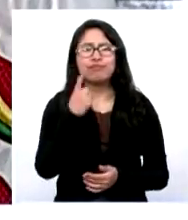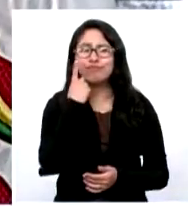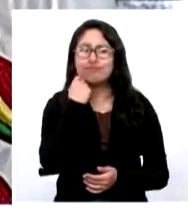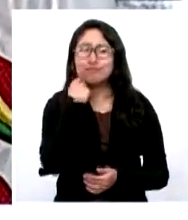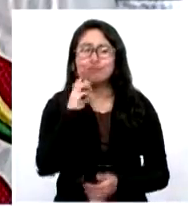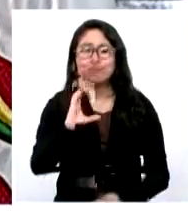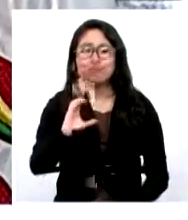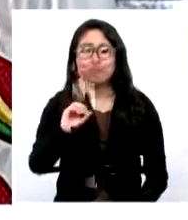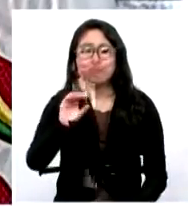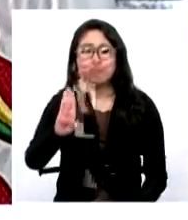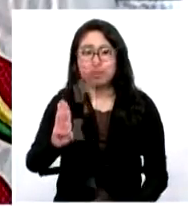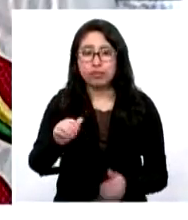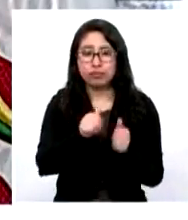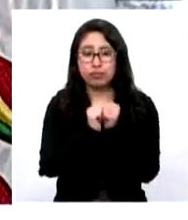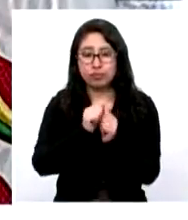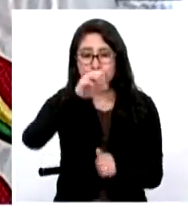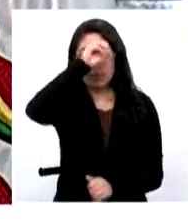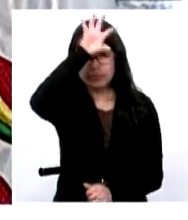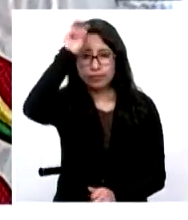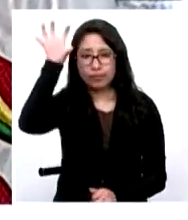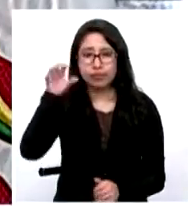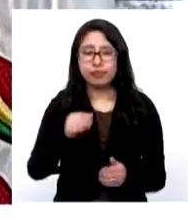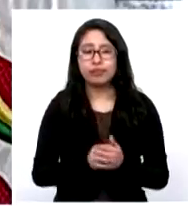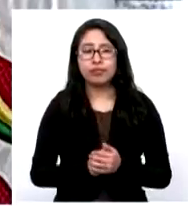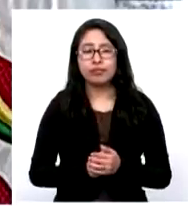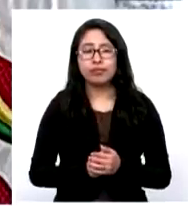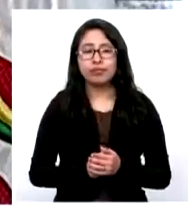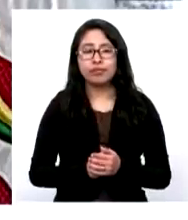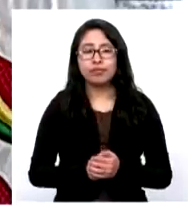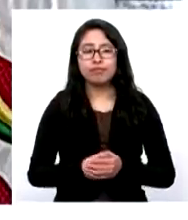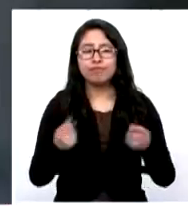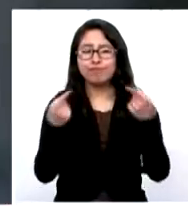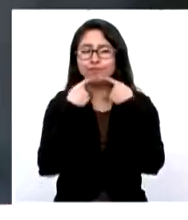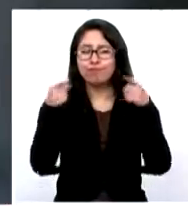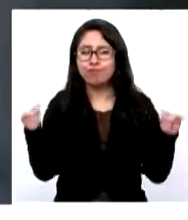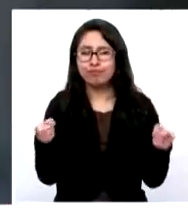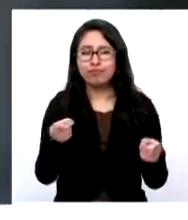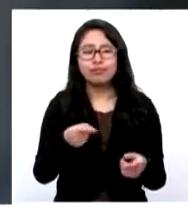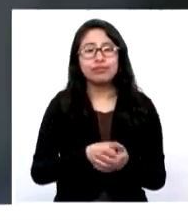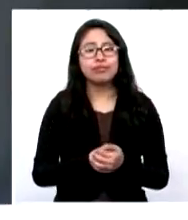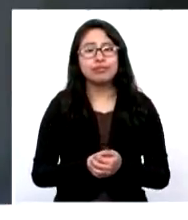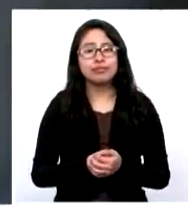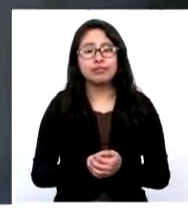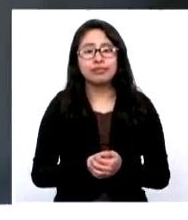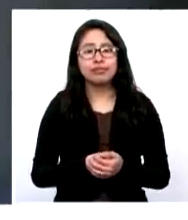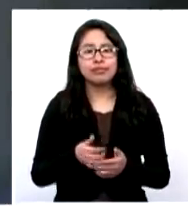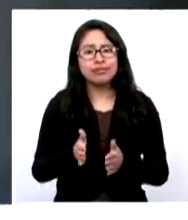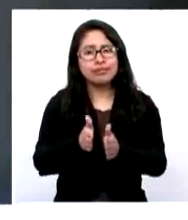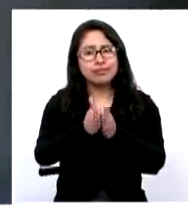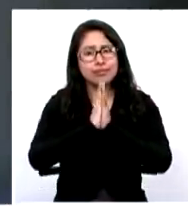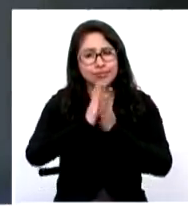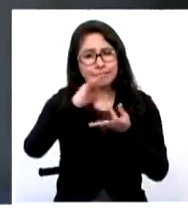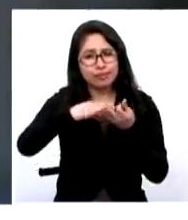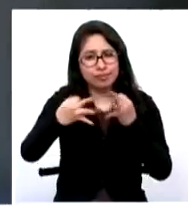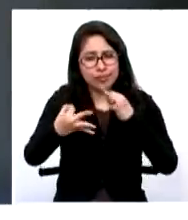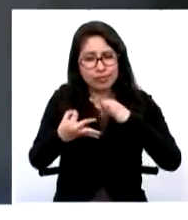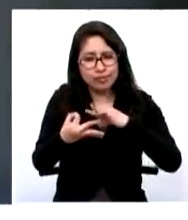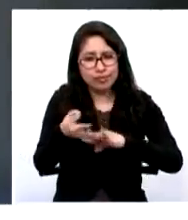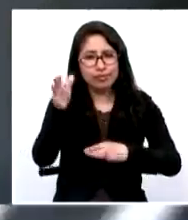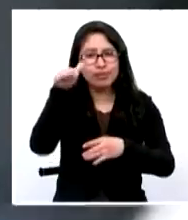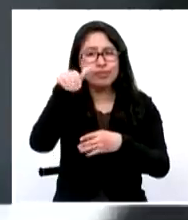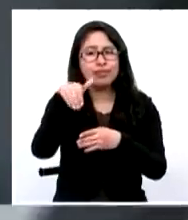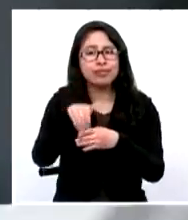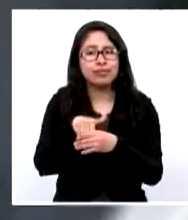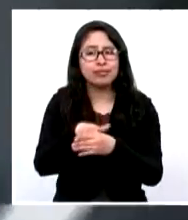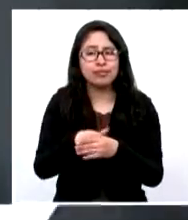la COP y los mineros respecto a los bloqueos han dado un pronunciamiento y han dicho que están pidiendo una fecha intermedia para las